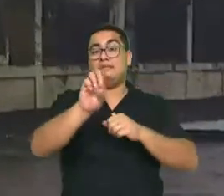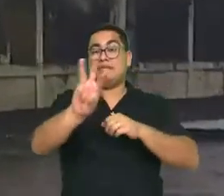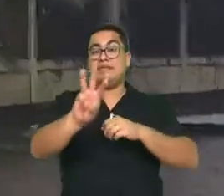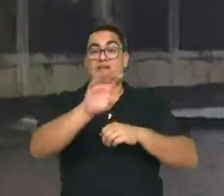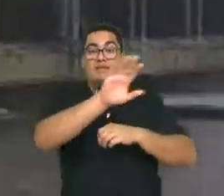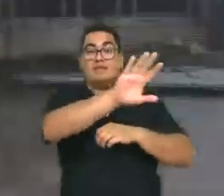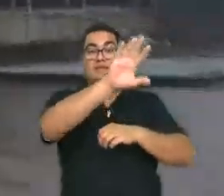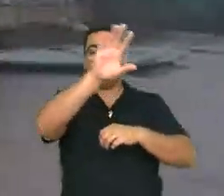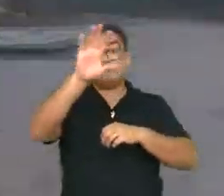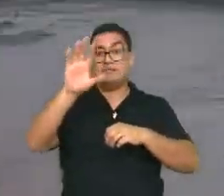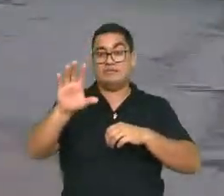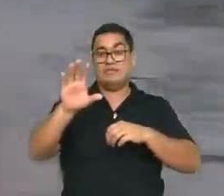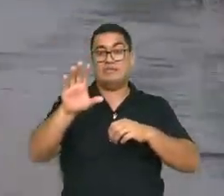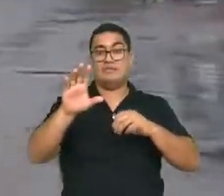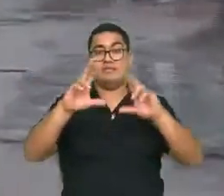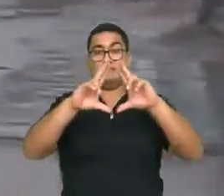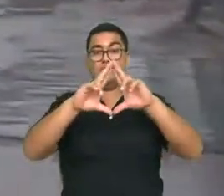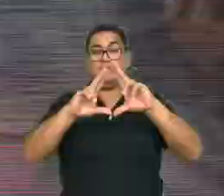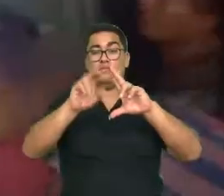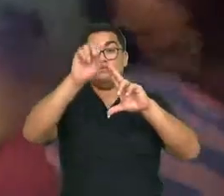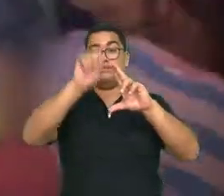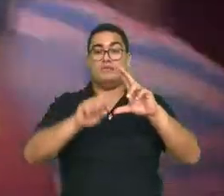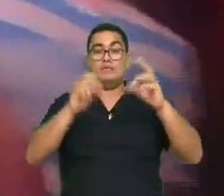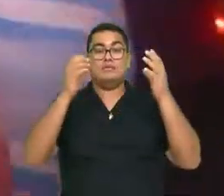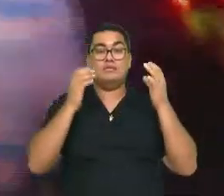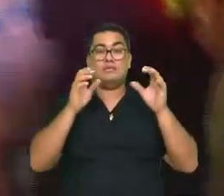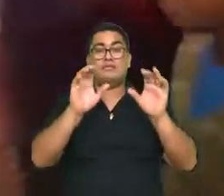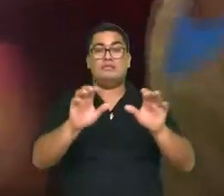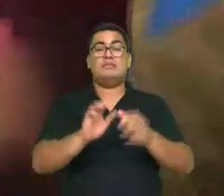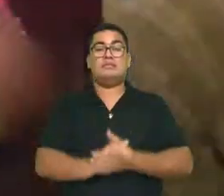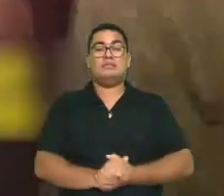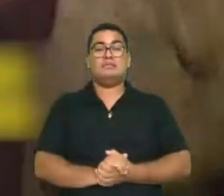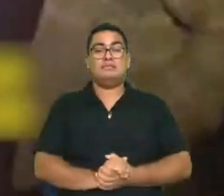departamentos y las dos regiones del Caribe de nuestro país.